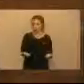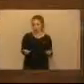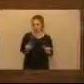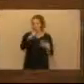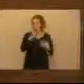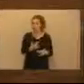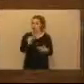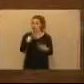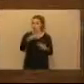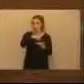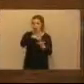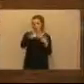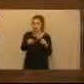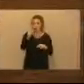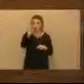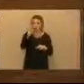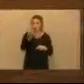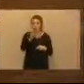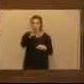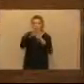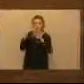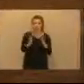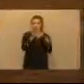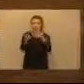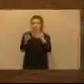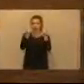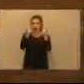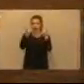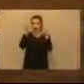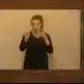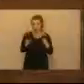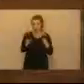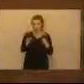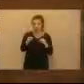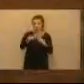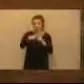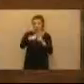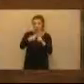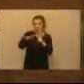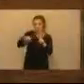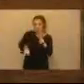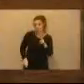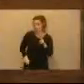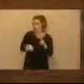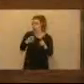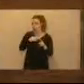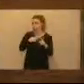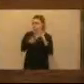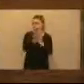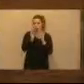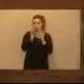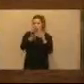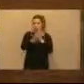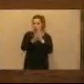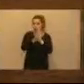en el Conservatorio de Oviedo, hay 4 promociones de alumnos que han salido del grado profesional sin poder continuar sus estudios en el grado superior y que,